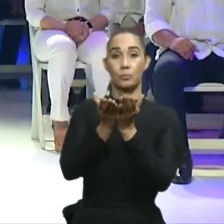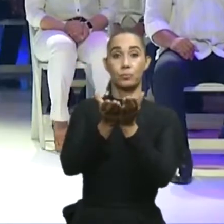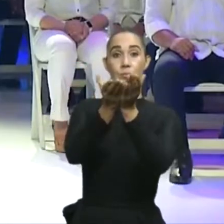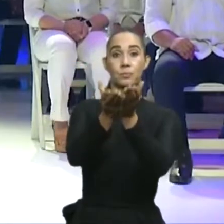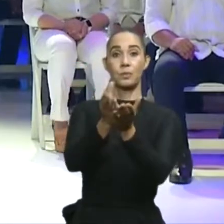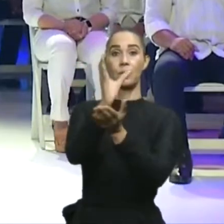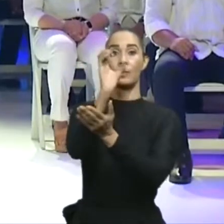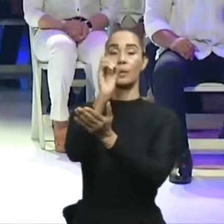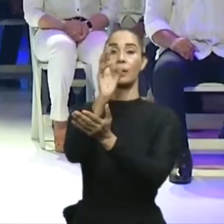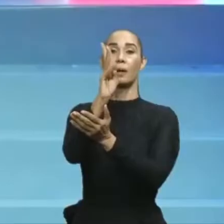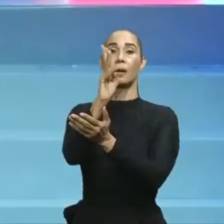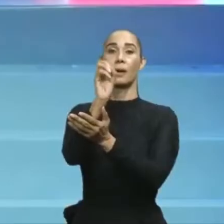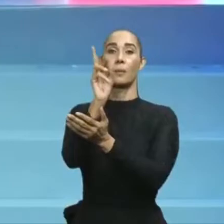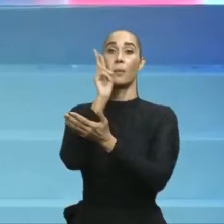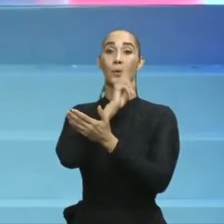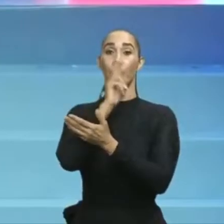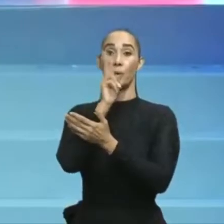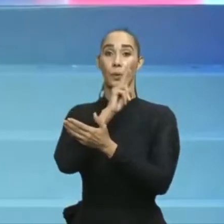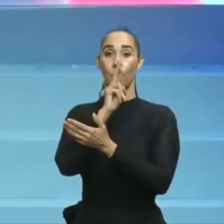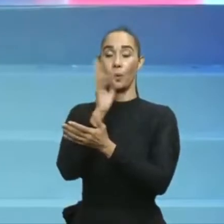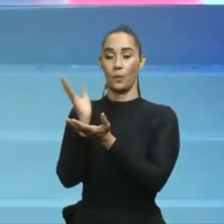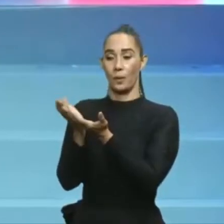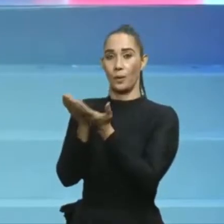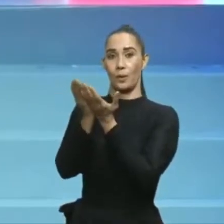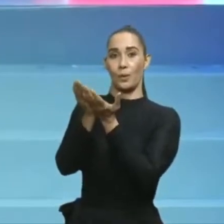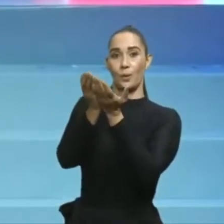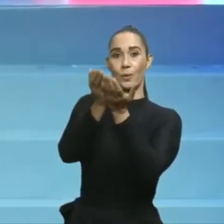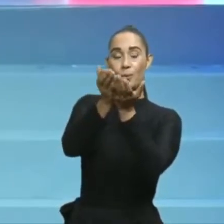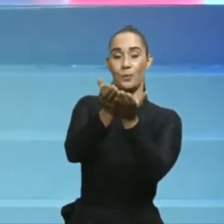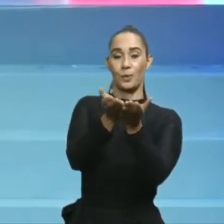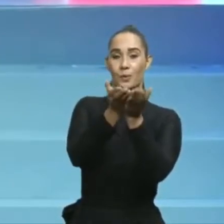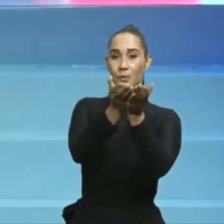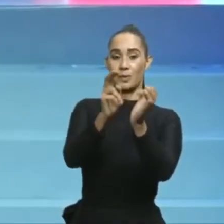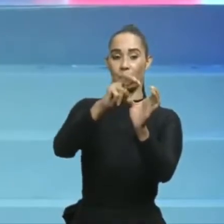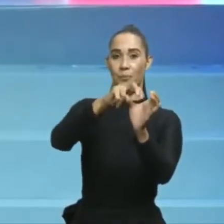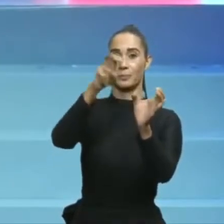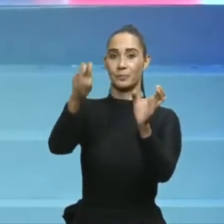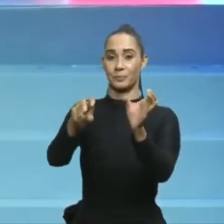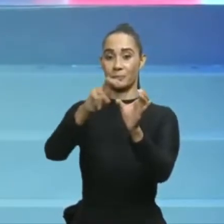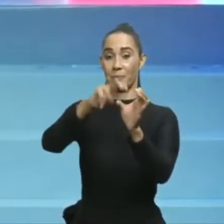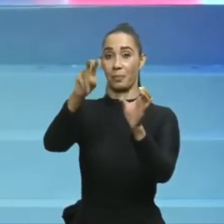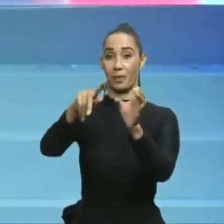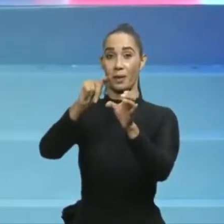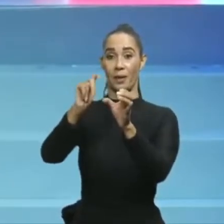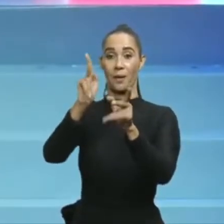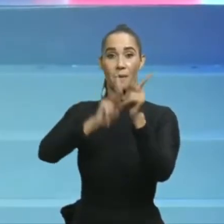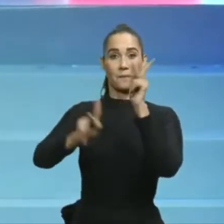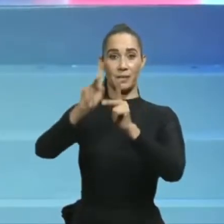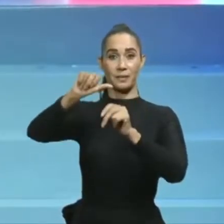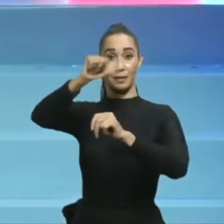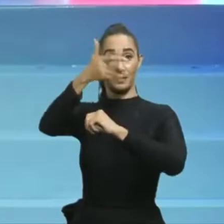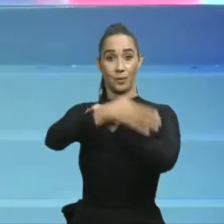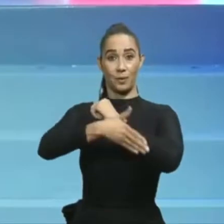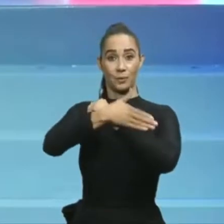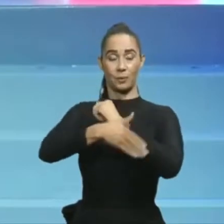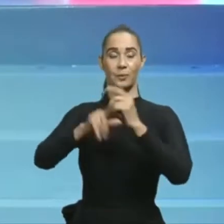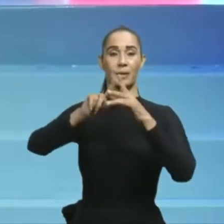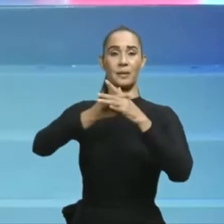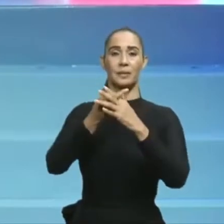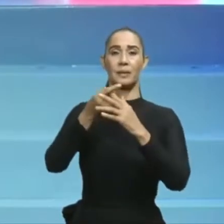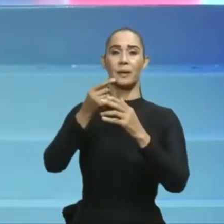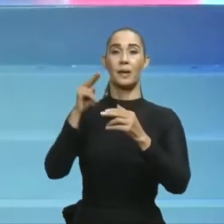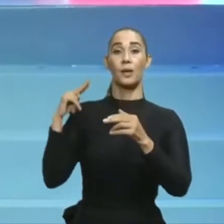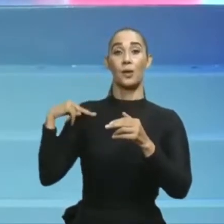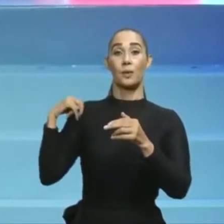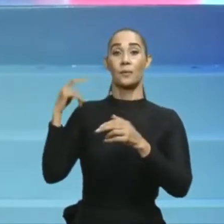el puerto de cruceros de cabo rojo que empezará desembarcando turistas en noviembre del 2023